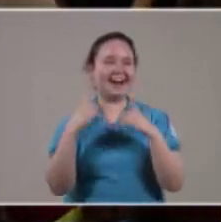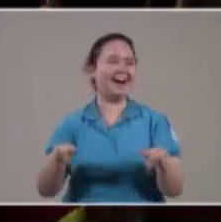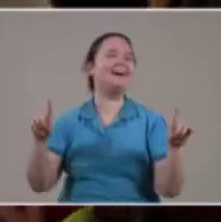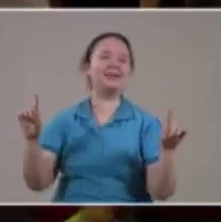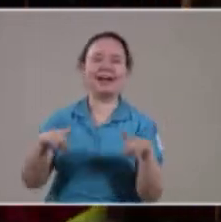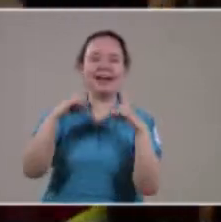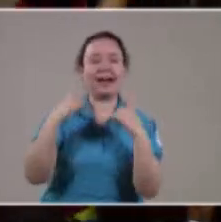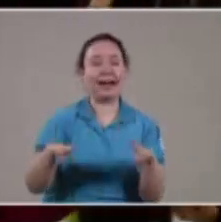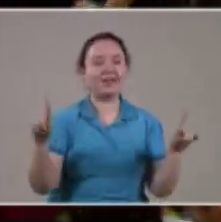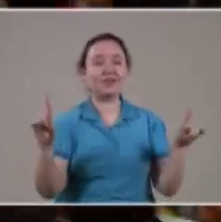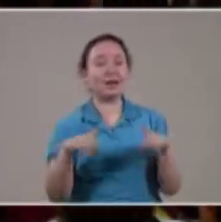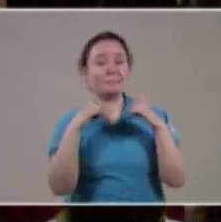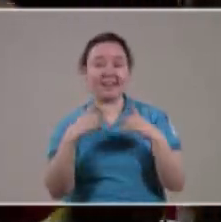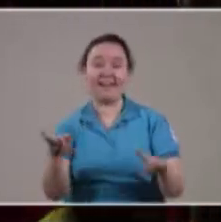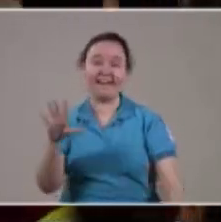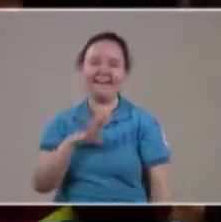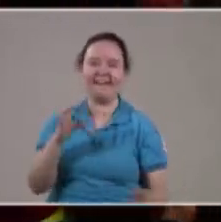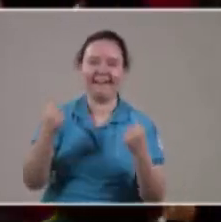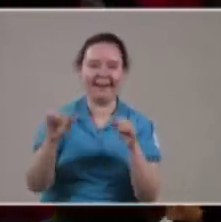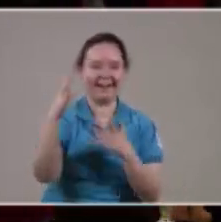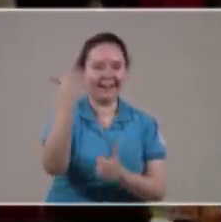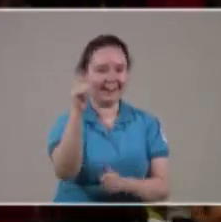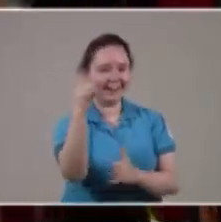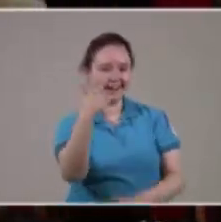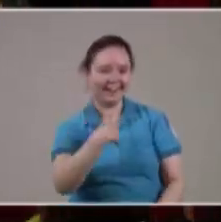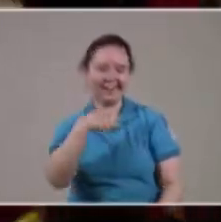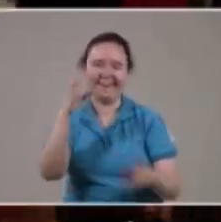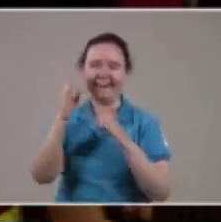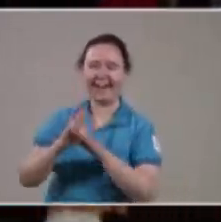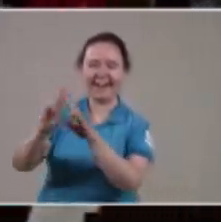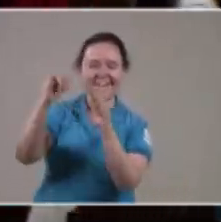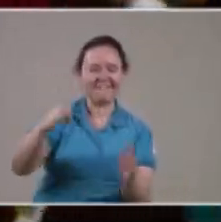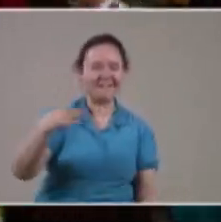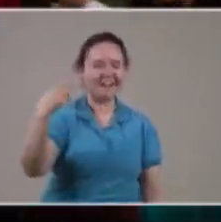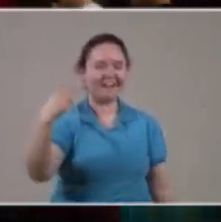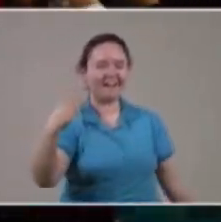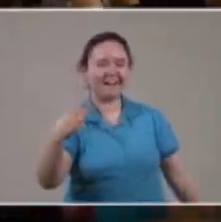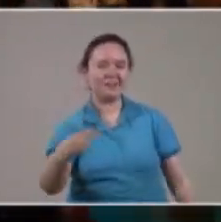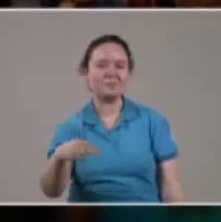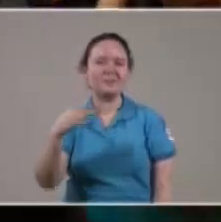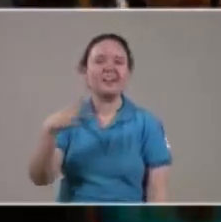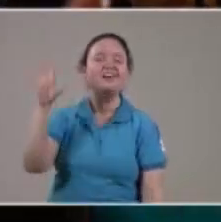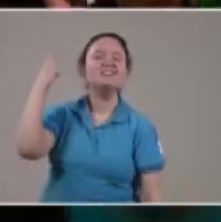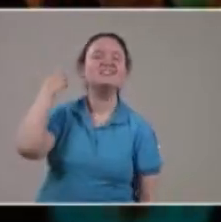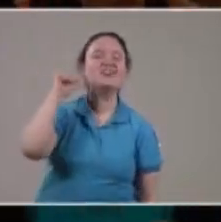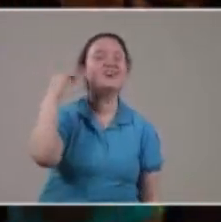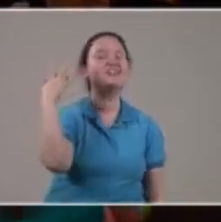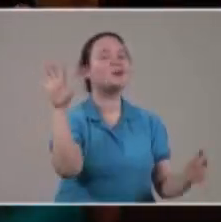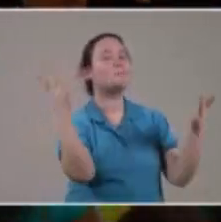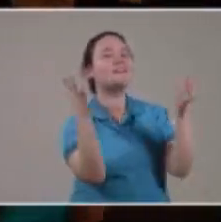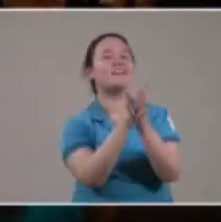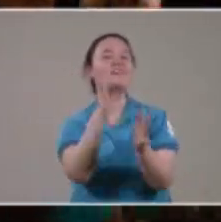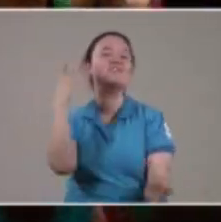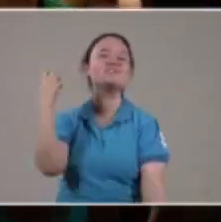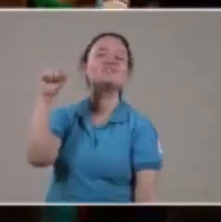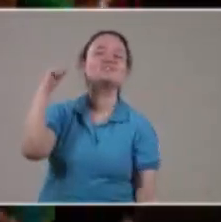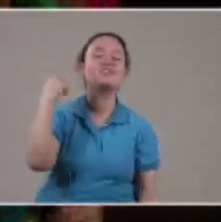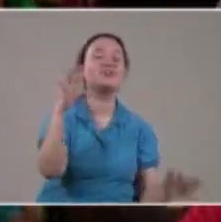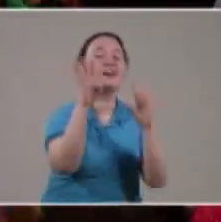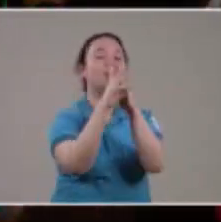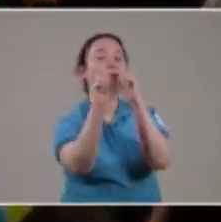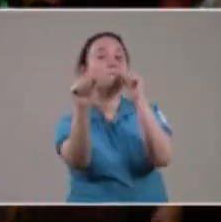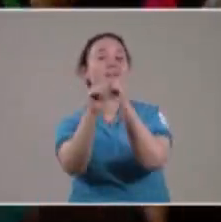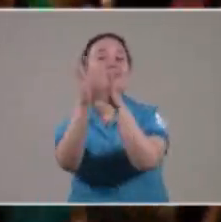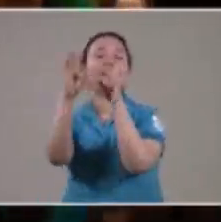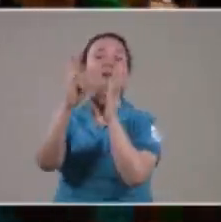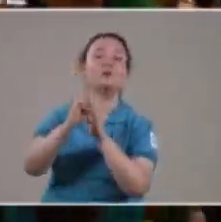Yo haré una fiesta. Yo haré una fiesta en honor a Jehová. Sonaré pandero,